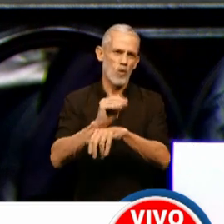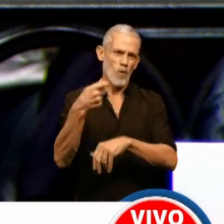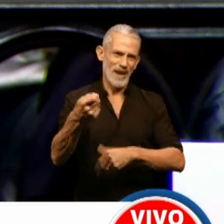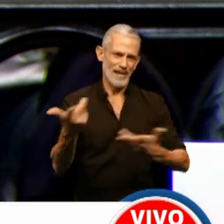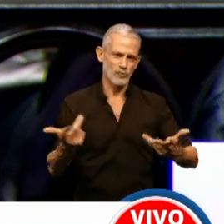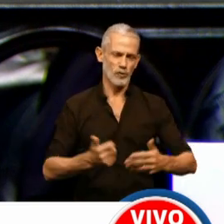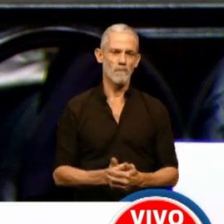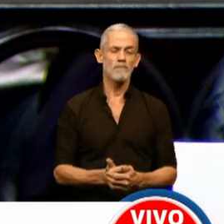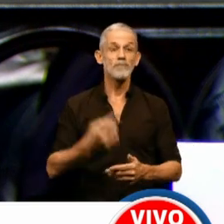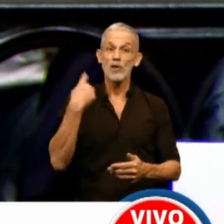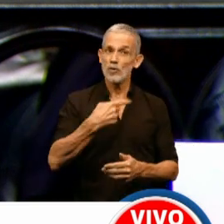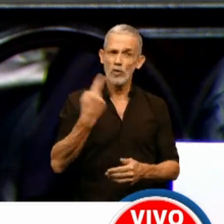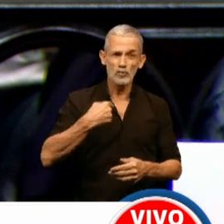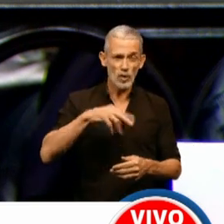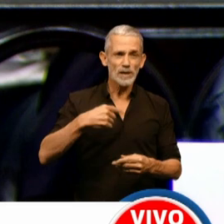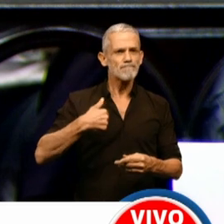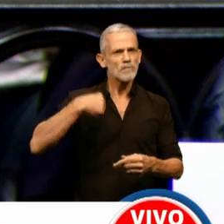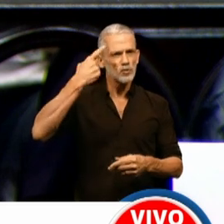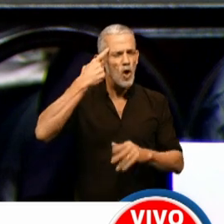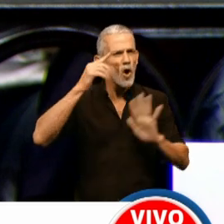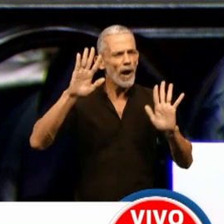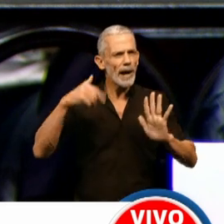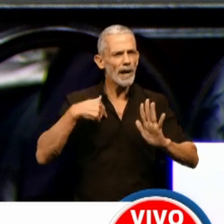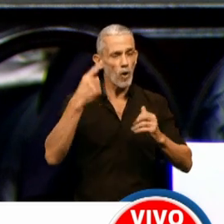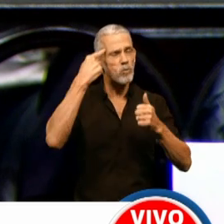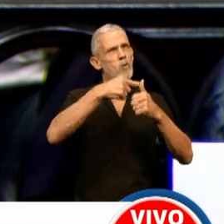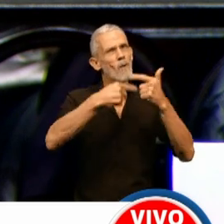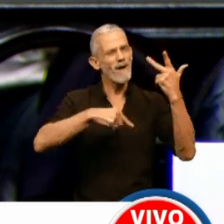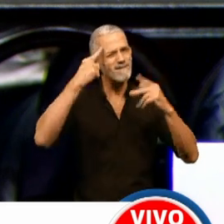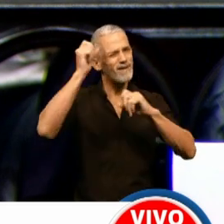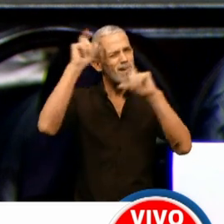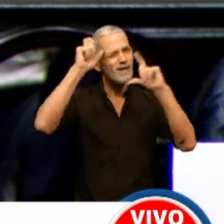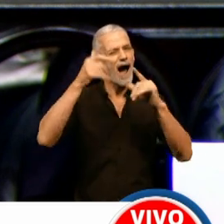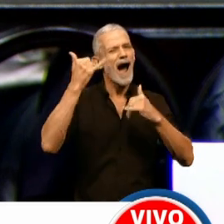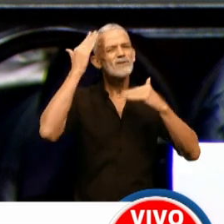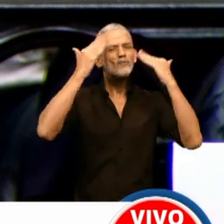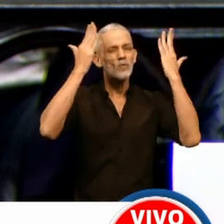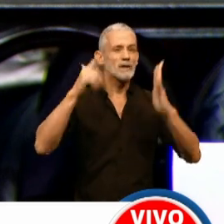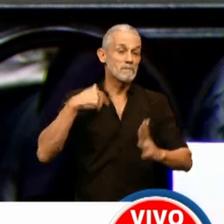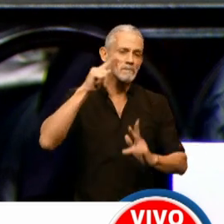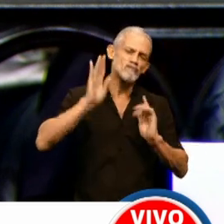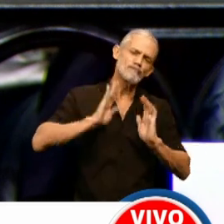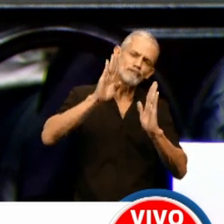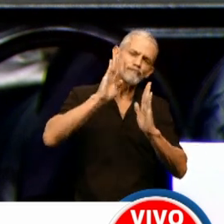social nosotras yo me imagino muchas cosas hoy escuchaba algún discurso medio pesimista